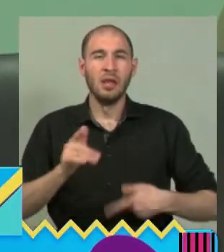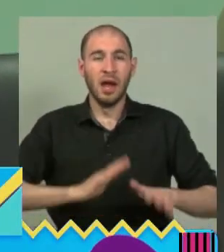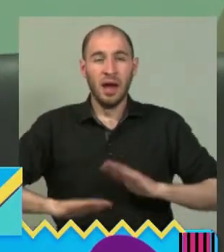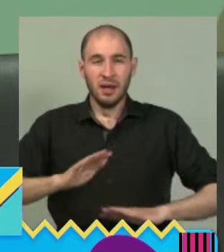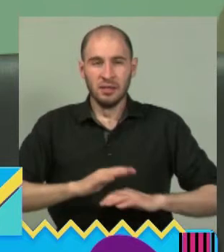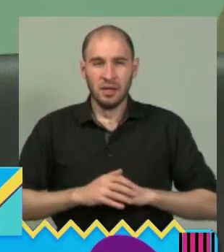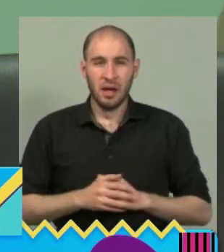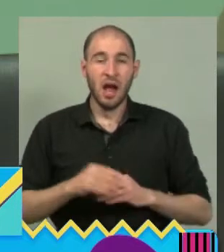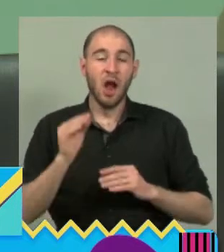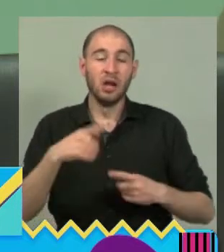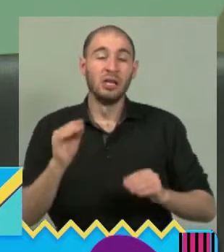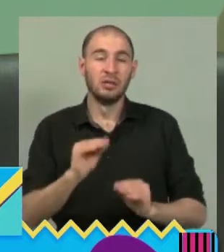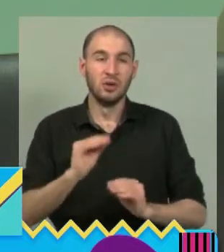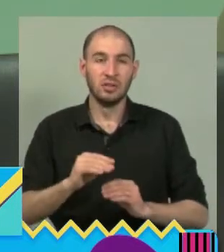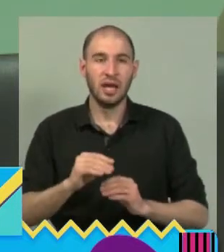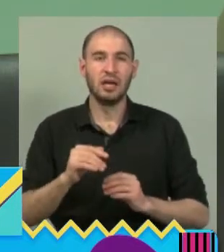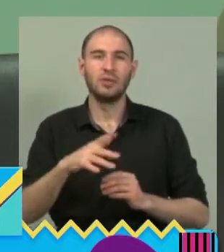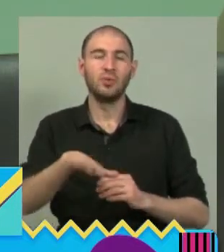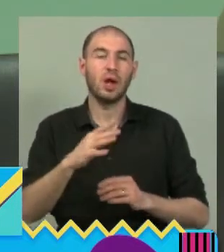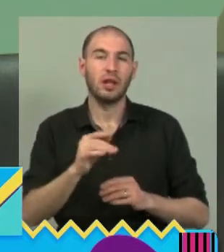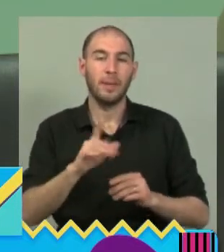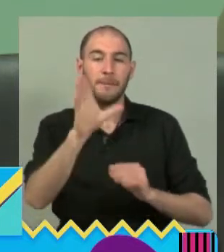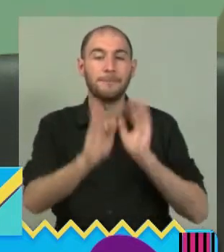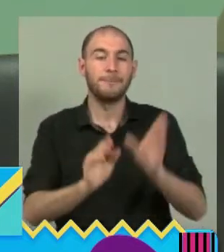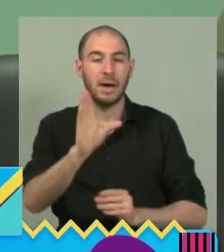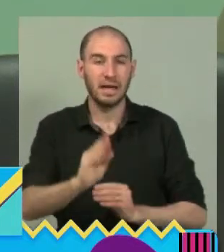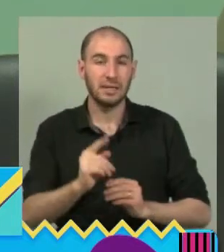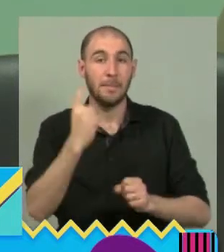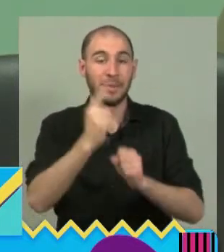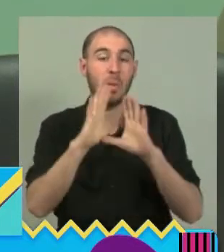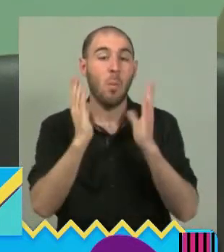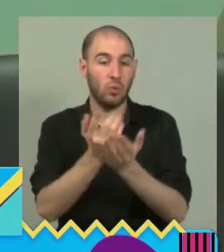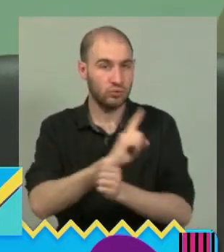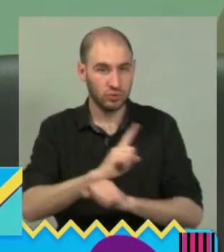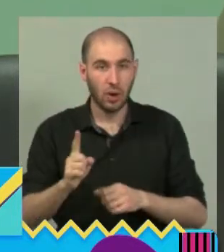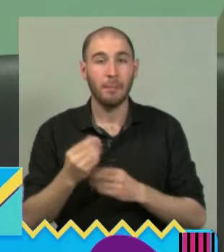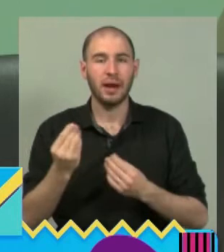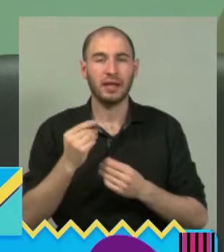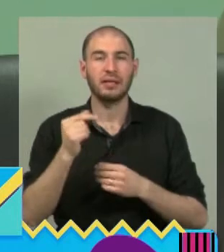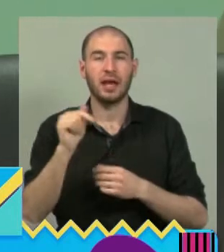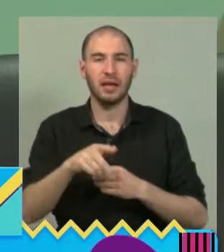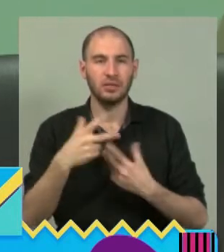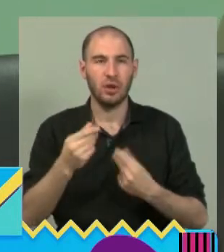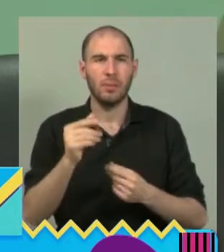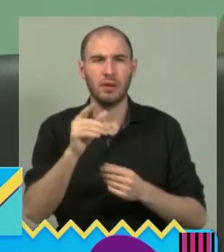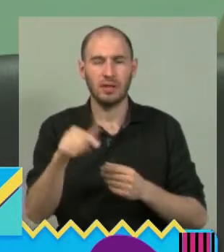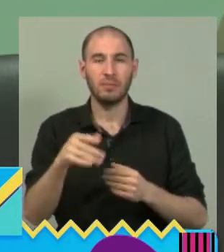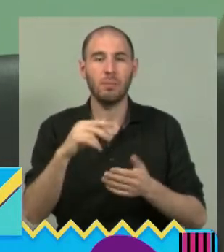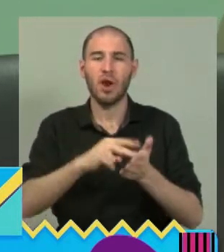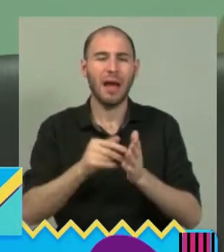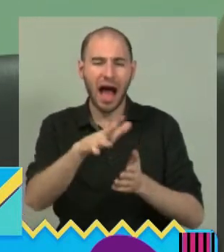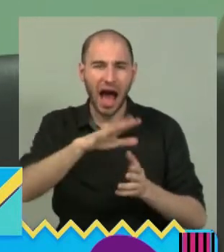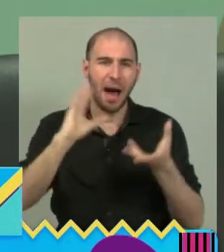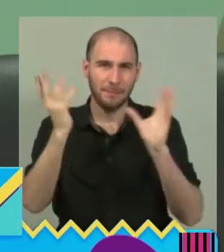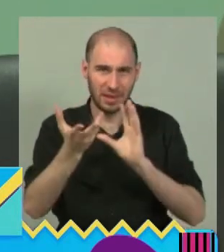actividades contaminantes no se van a hacer en los países del primer mundo para no generarle estos pasivos ambientales que